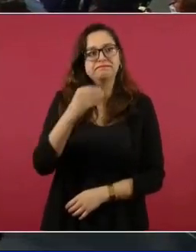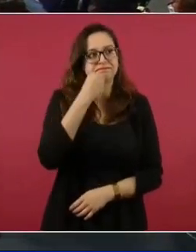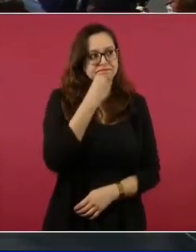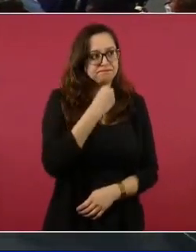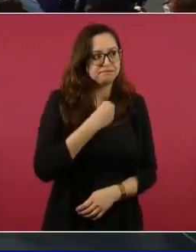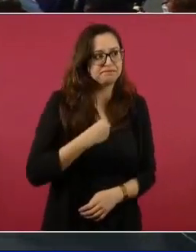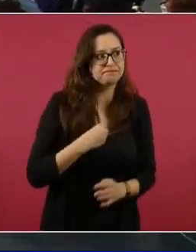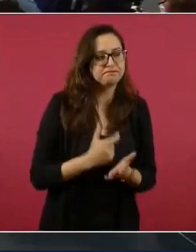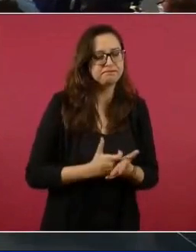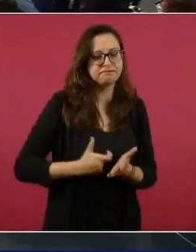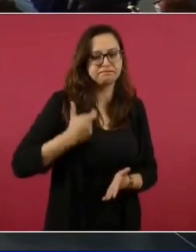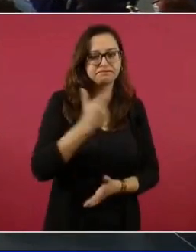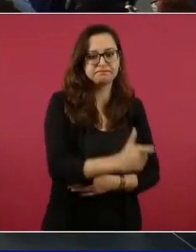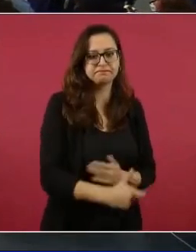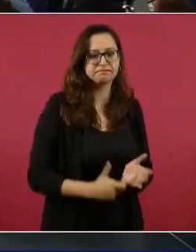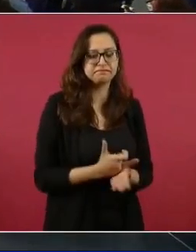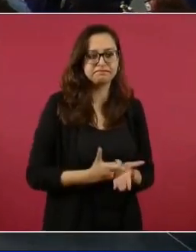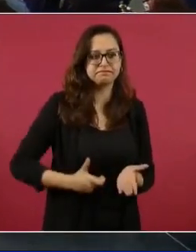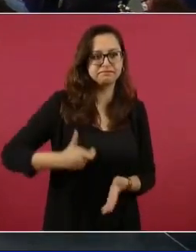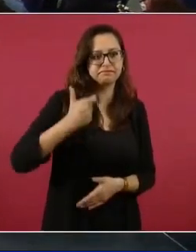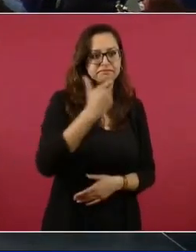seguía